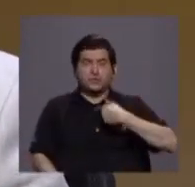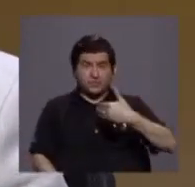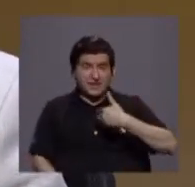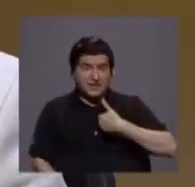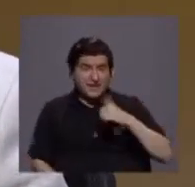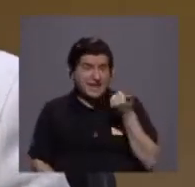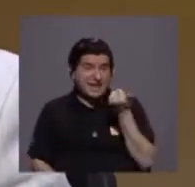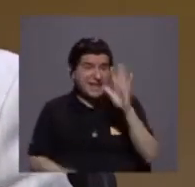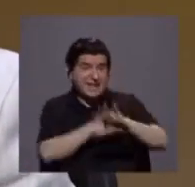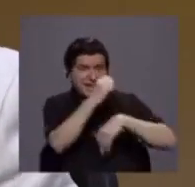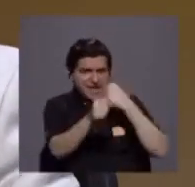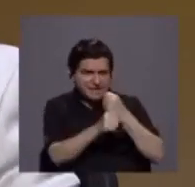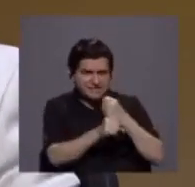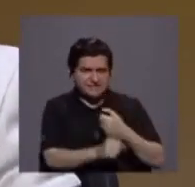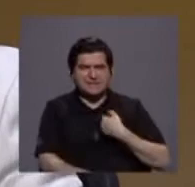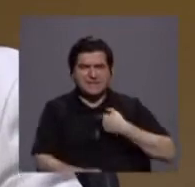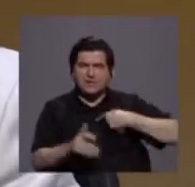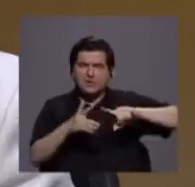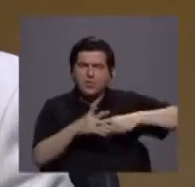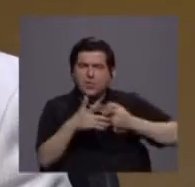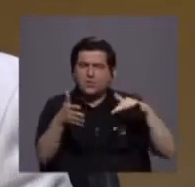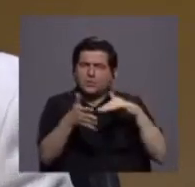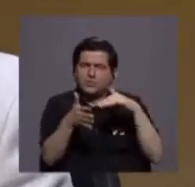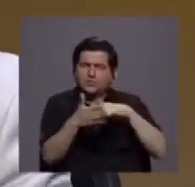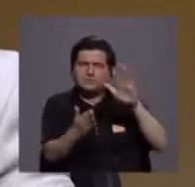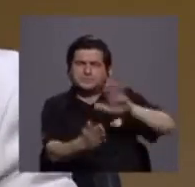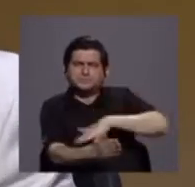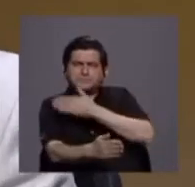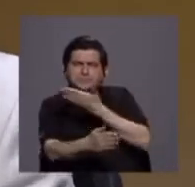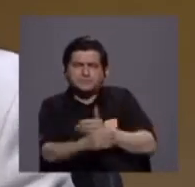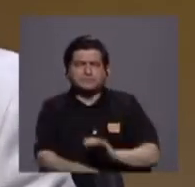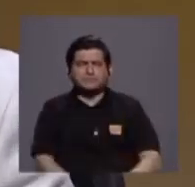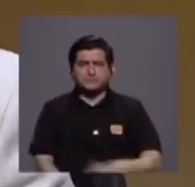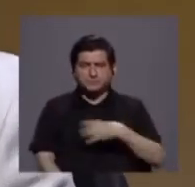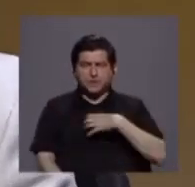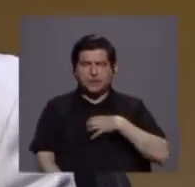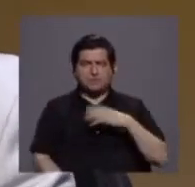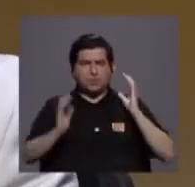15 años. Desde que yo empecé a estudiar música y experimenté